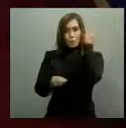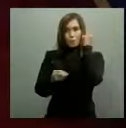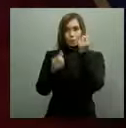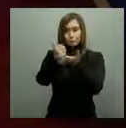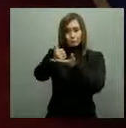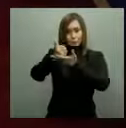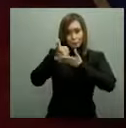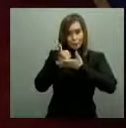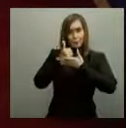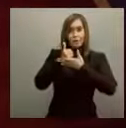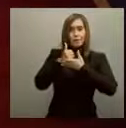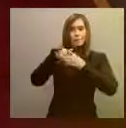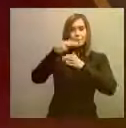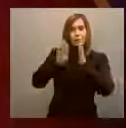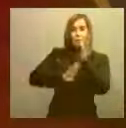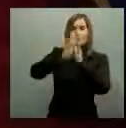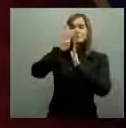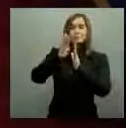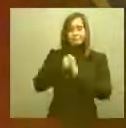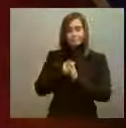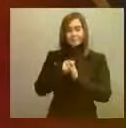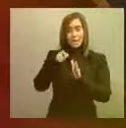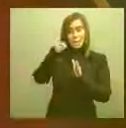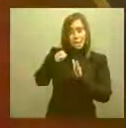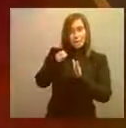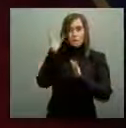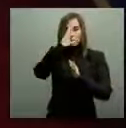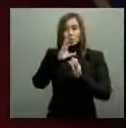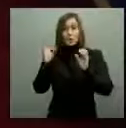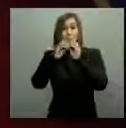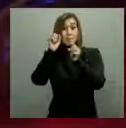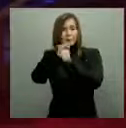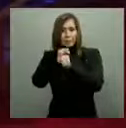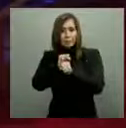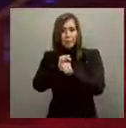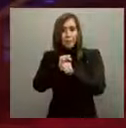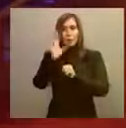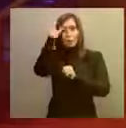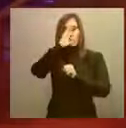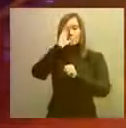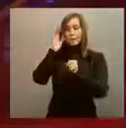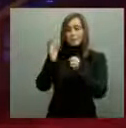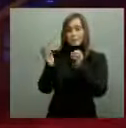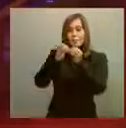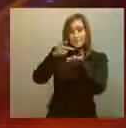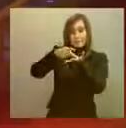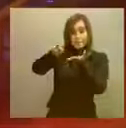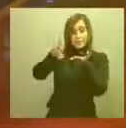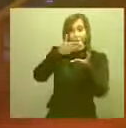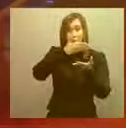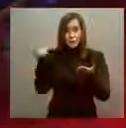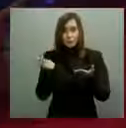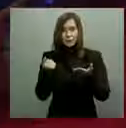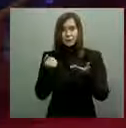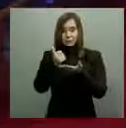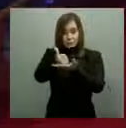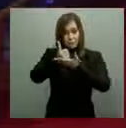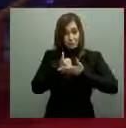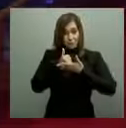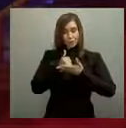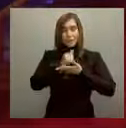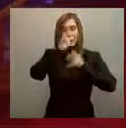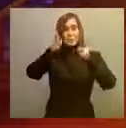Este es sin duda el camino: más empleos, mejores salarios y ayuda directa a los más necesitados. Y esta